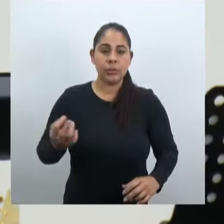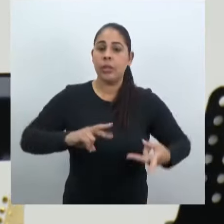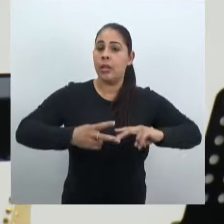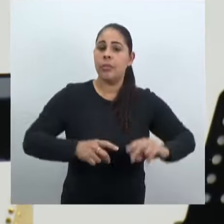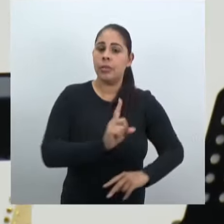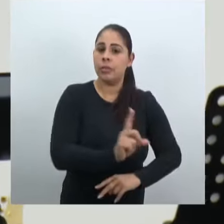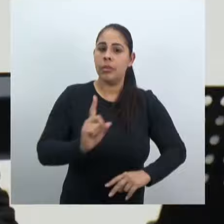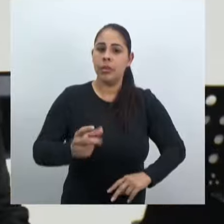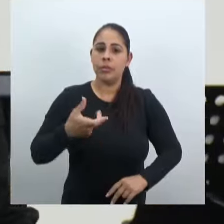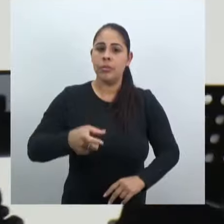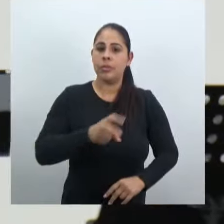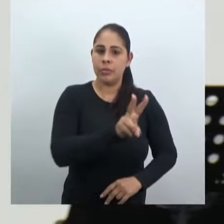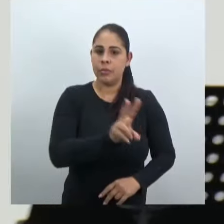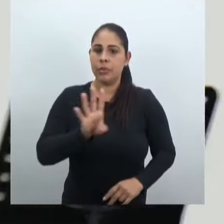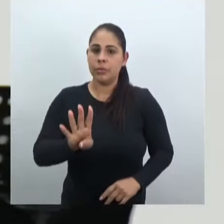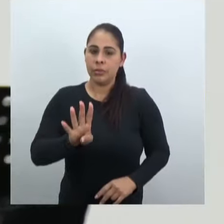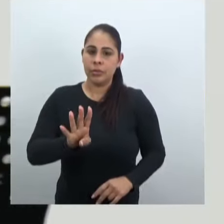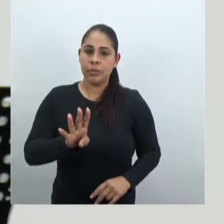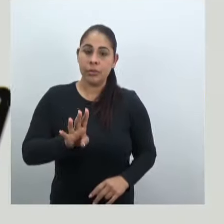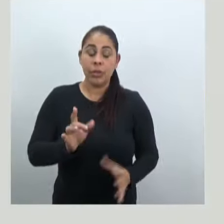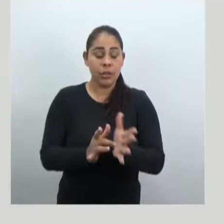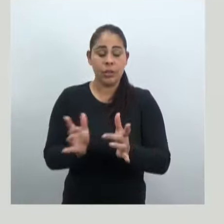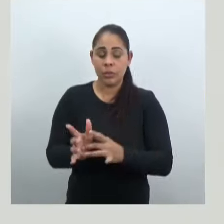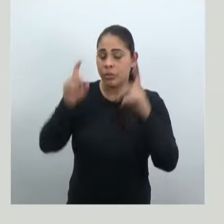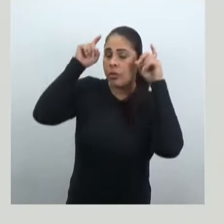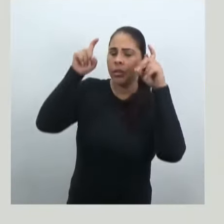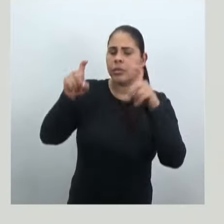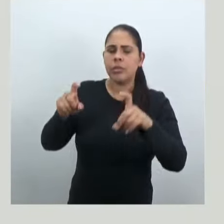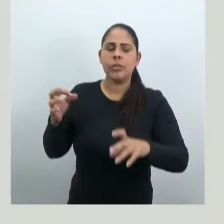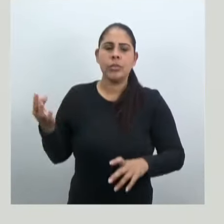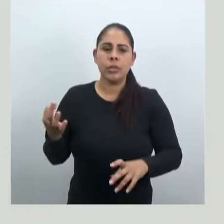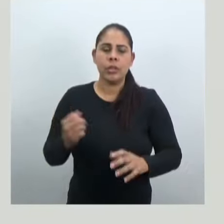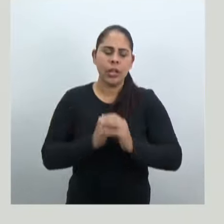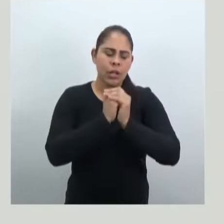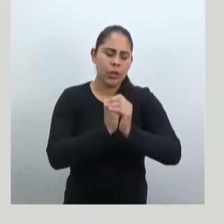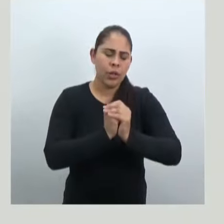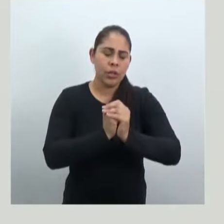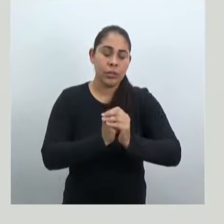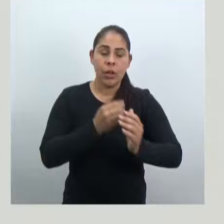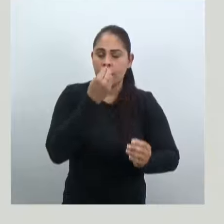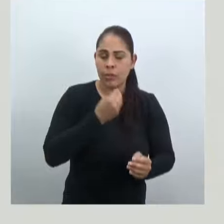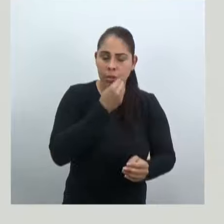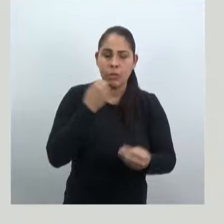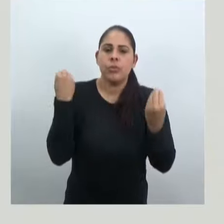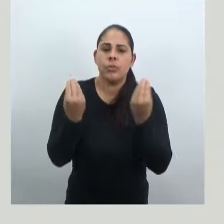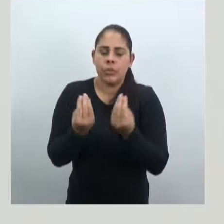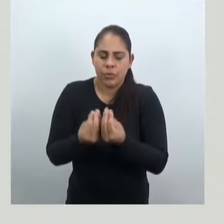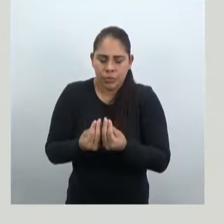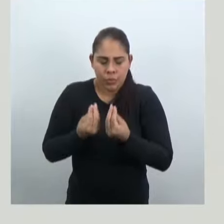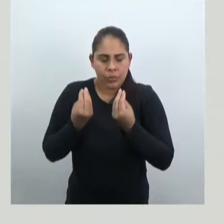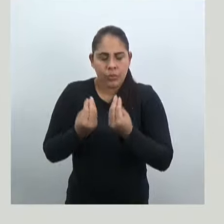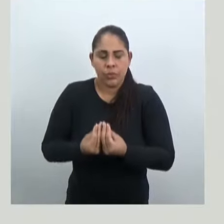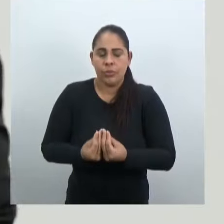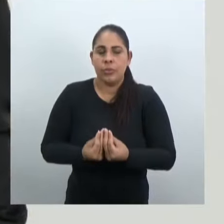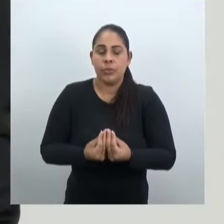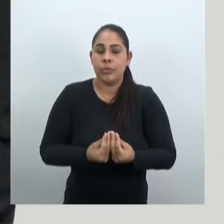11:24. Él nos enseñó que en la oración hay que ayunar algunas veces.